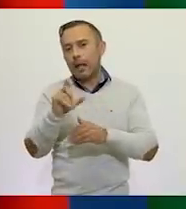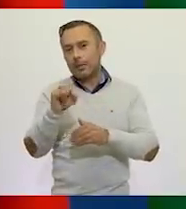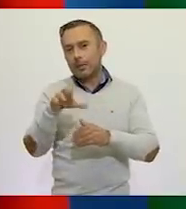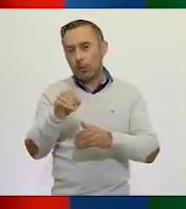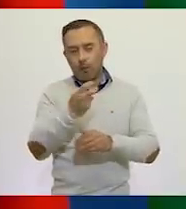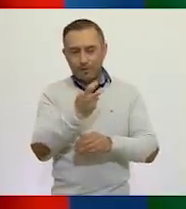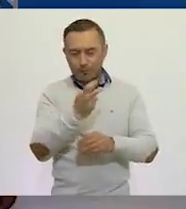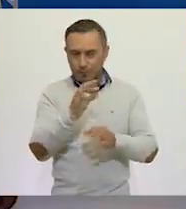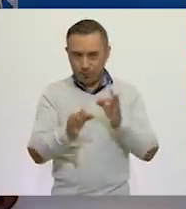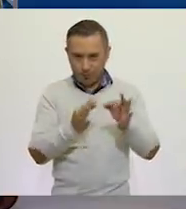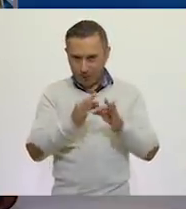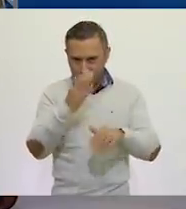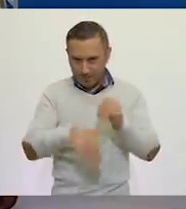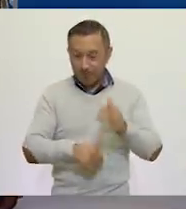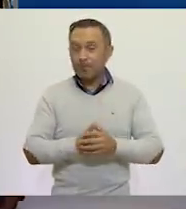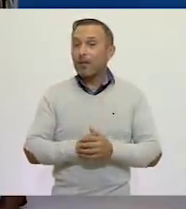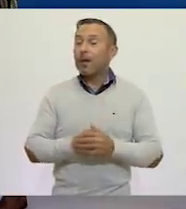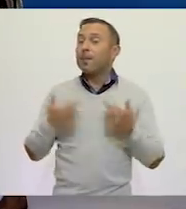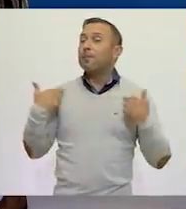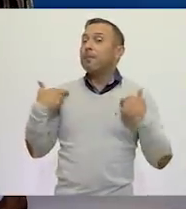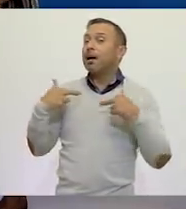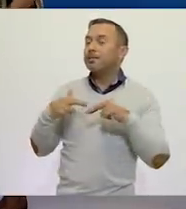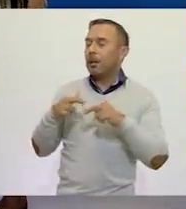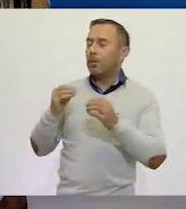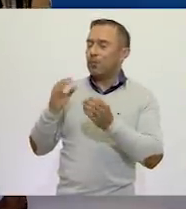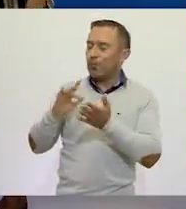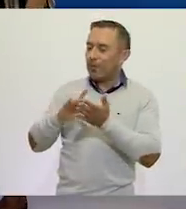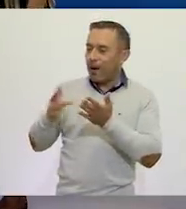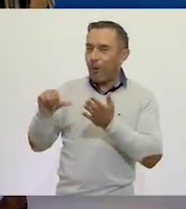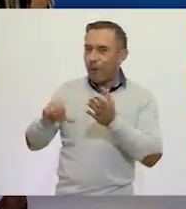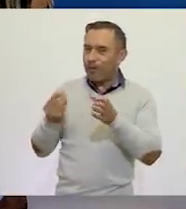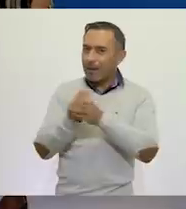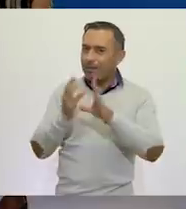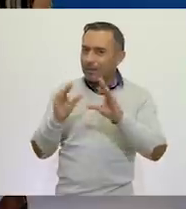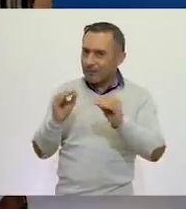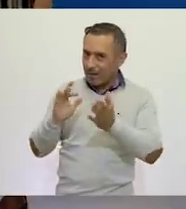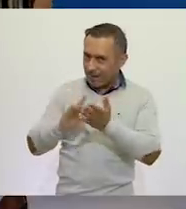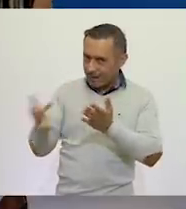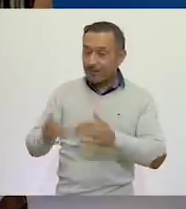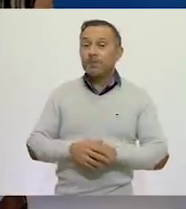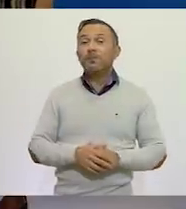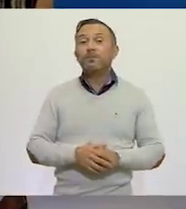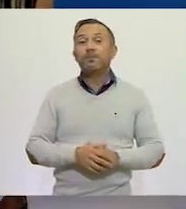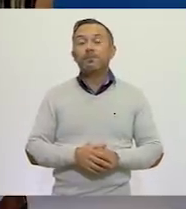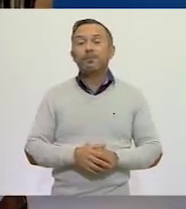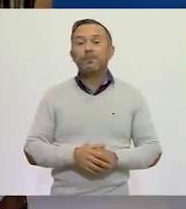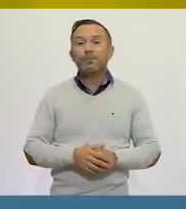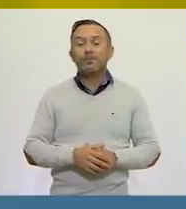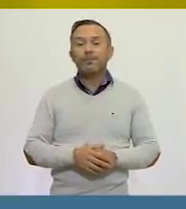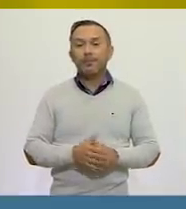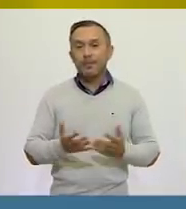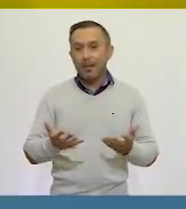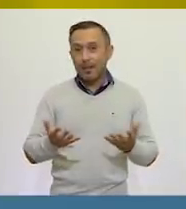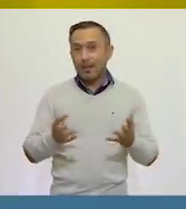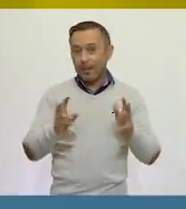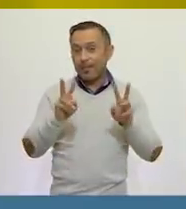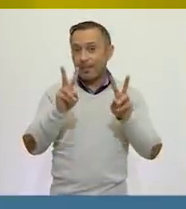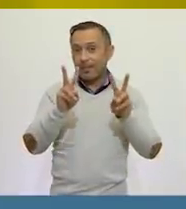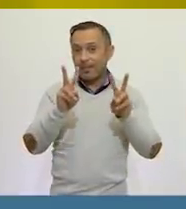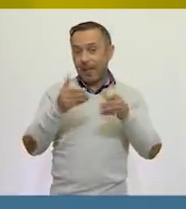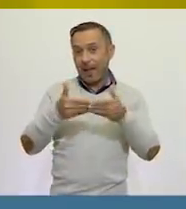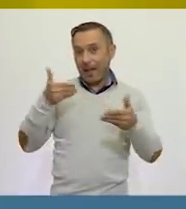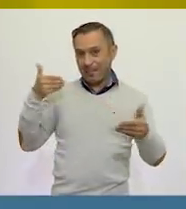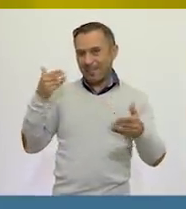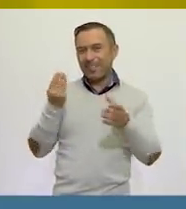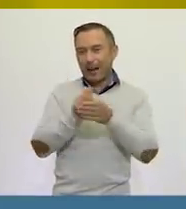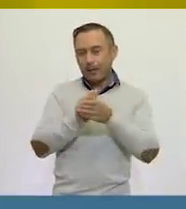todo. Maestro Noemí, le agradezco la clase de hoy. Repasar los conocimientos vistos en